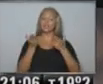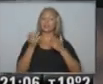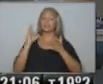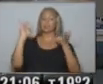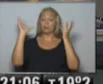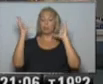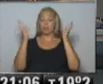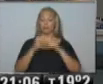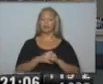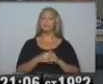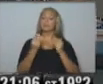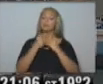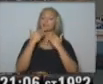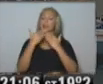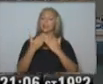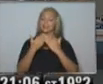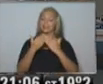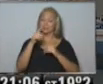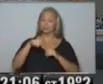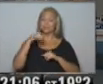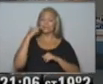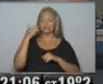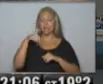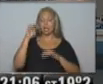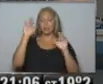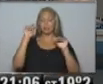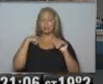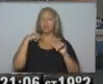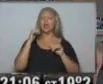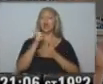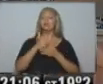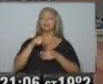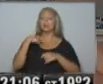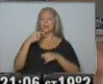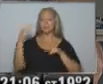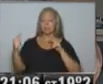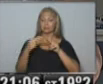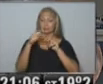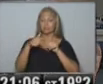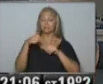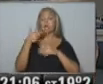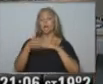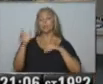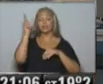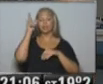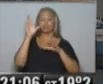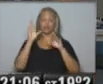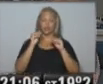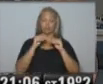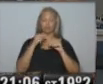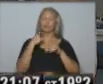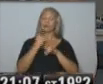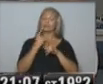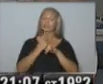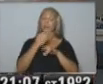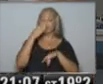Nacional. Muchas gracias a Gaby, a ustedes por estar allí, nos estamos despidiendo, los esperamos mañana puntualmente a partir de las 8 de la noche. Como siempre, la despedida con los temas del